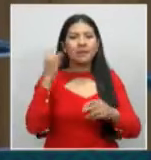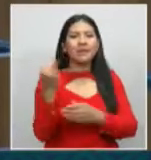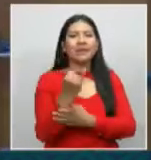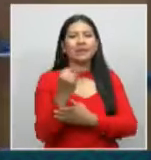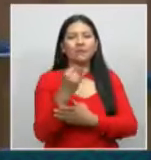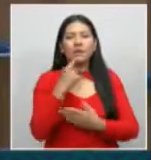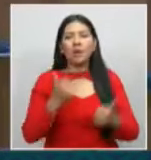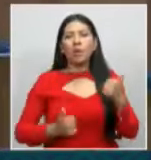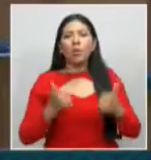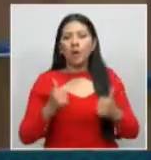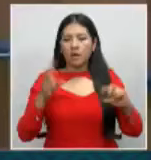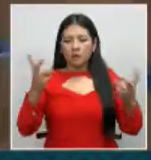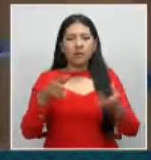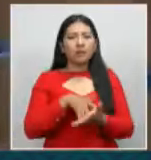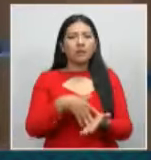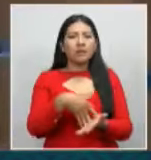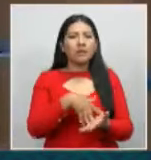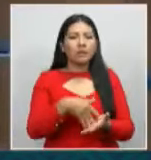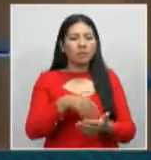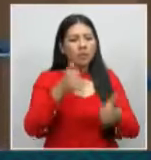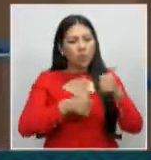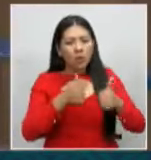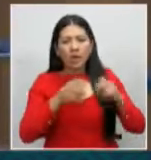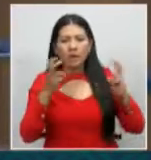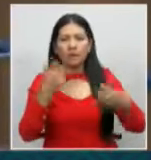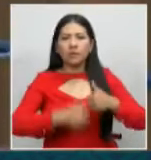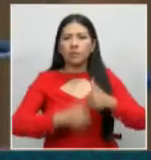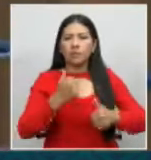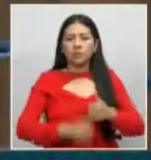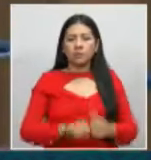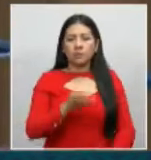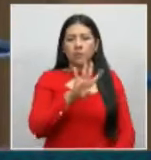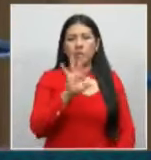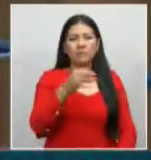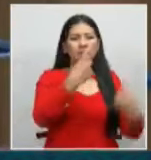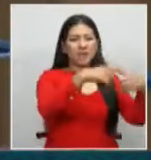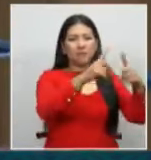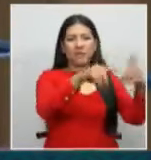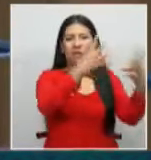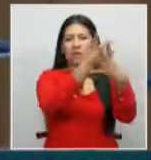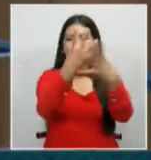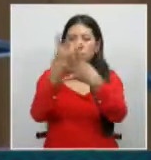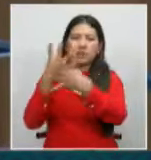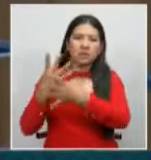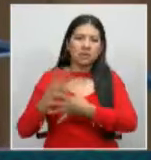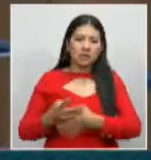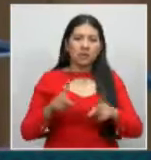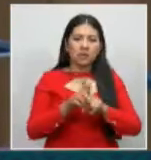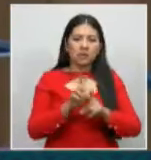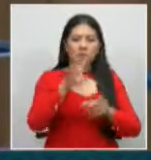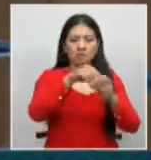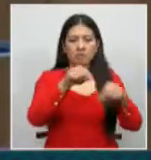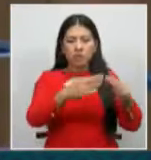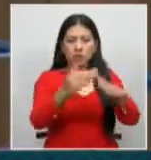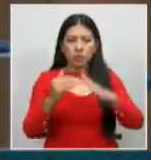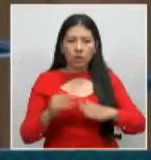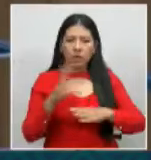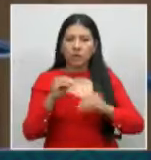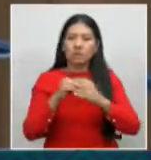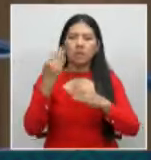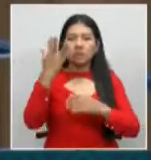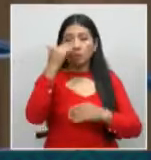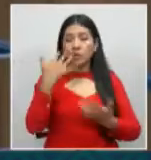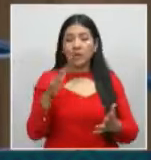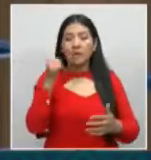de vulnerabilidad en los distintos 49 centros penitenciarios, tanto en el área urbana como en el área rural, para evitar que esto